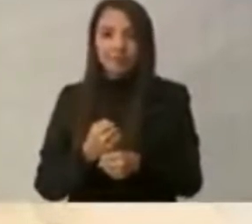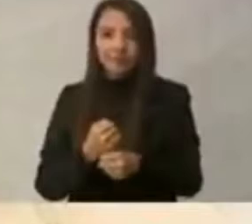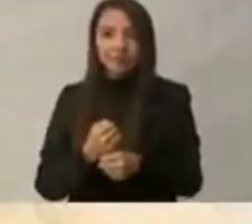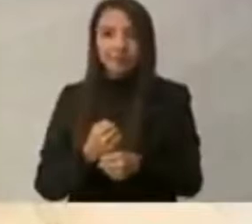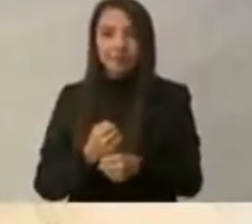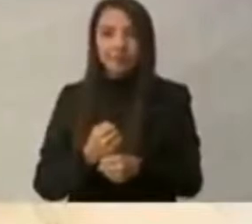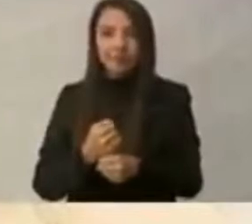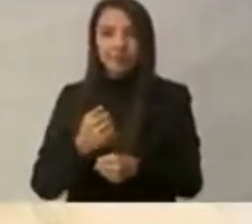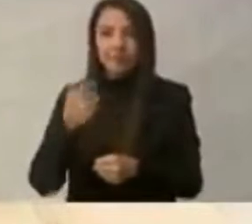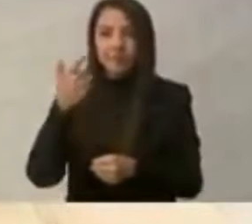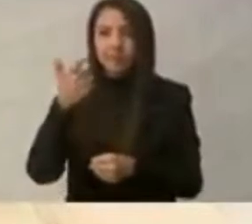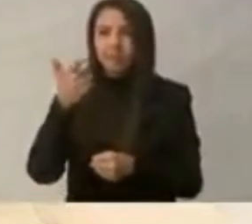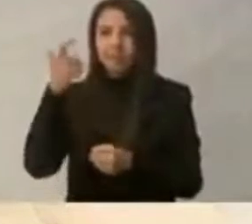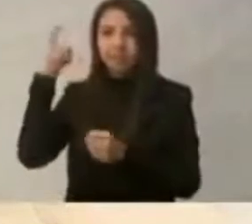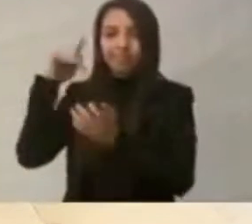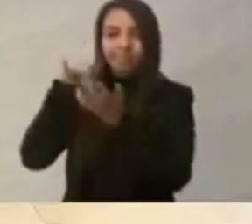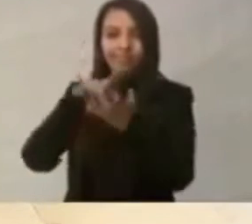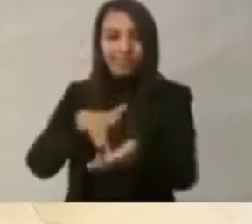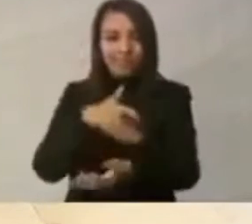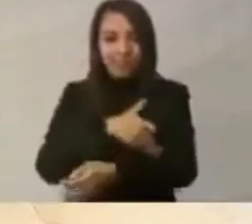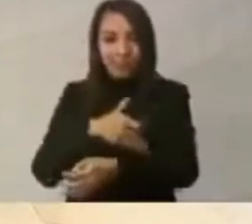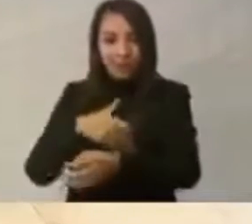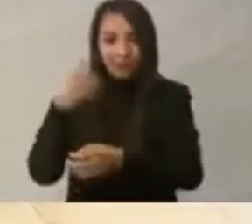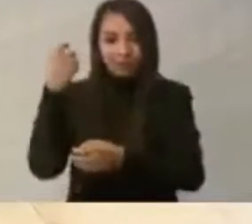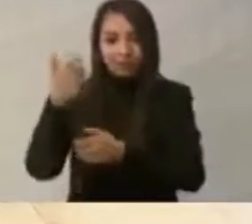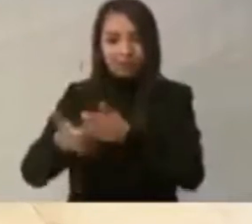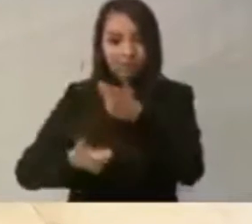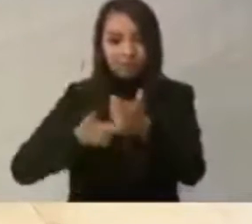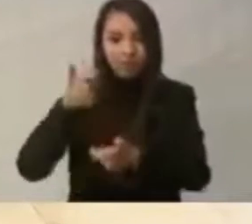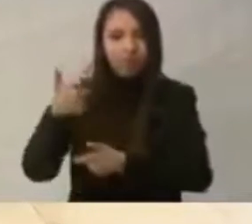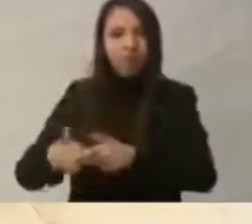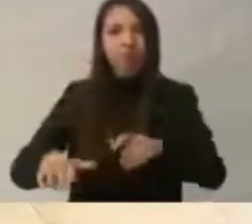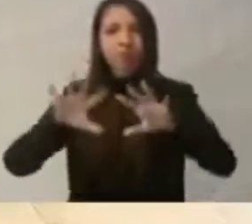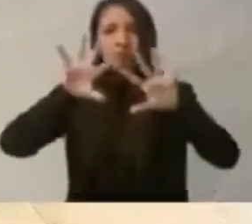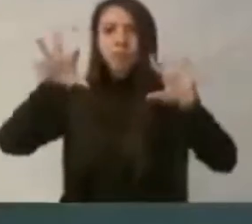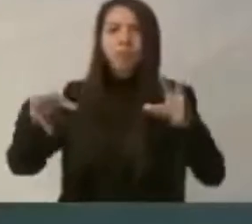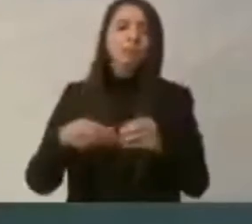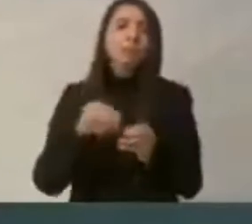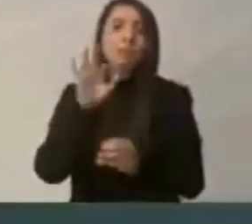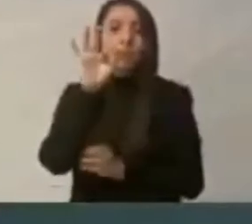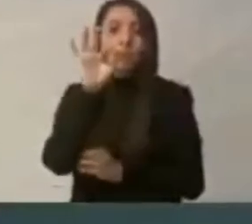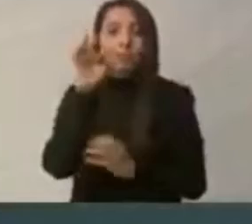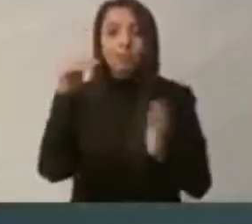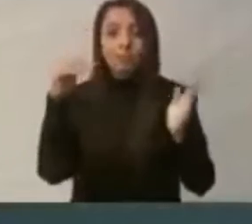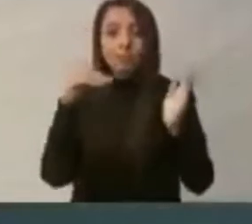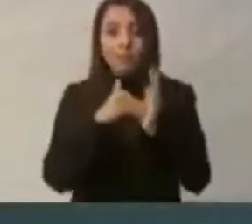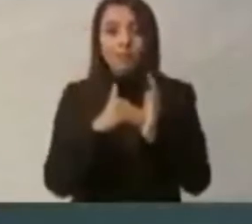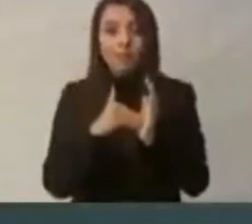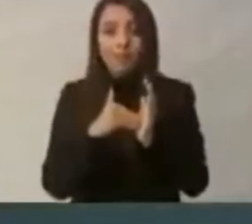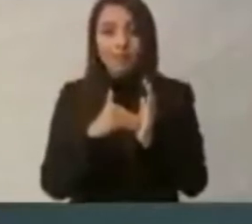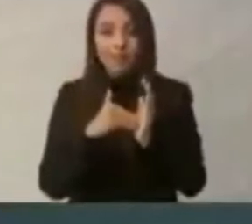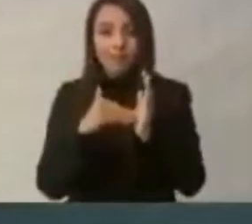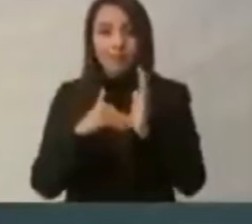de alrededor de 40 mil millones de dólares, una cifra